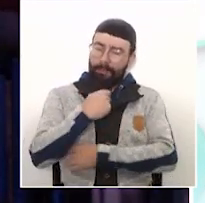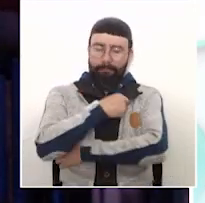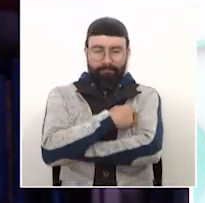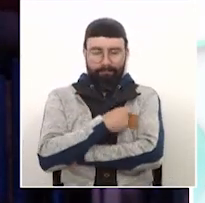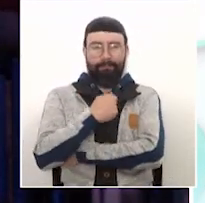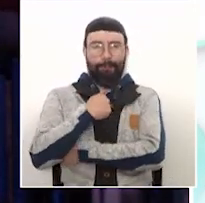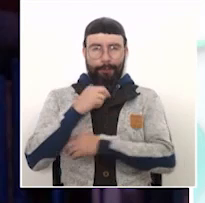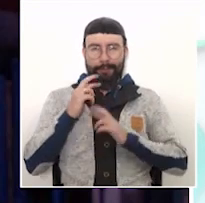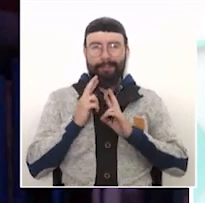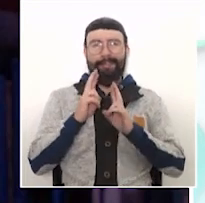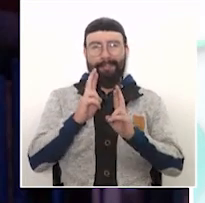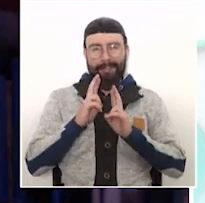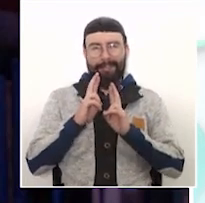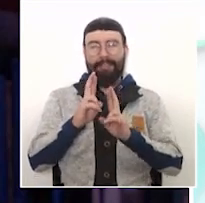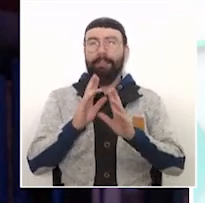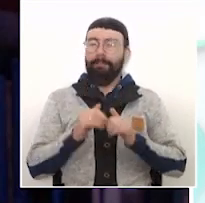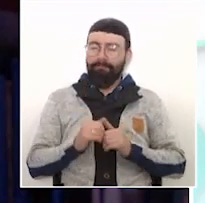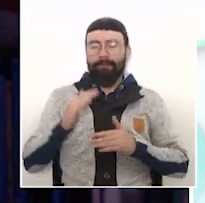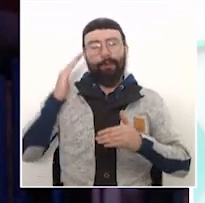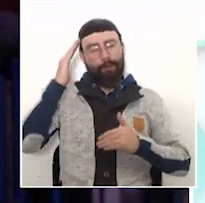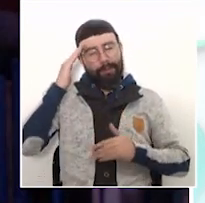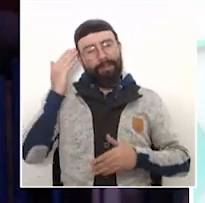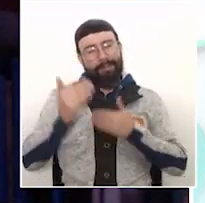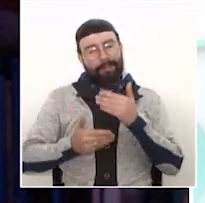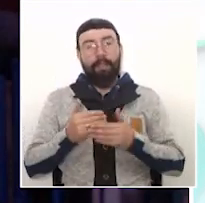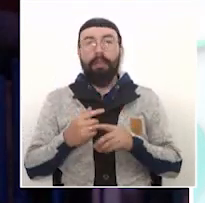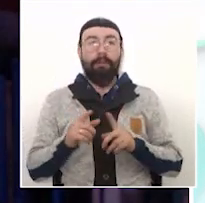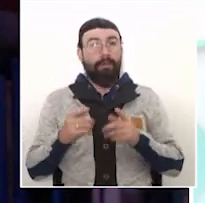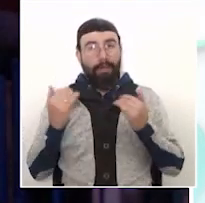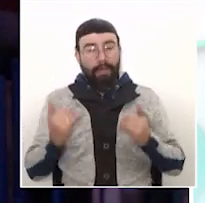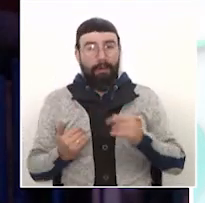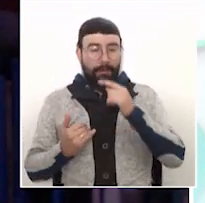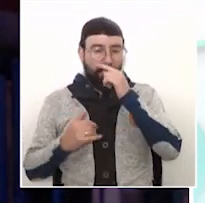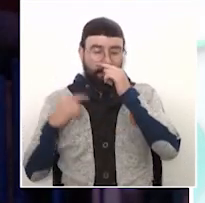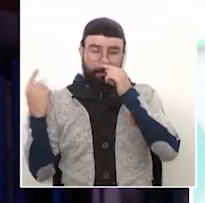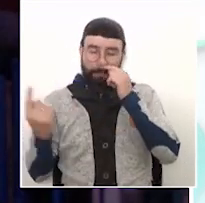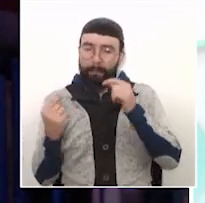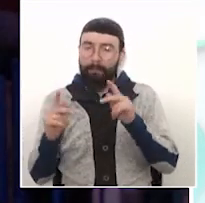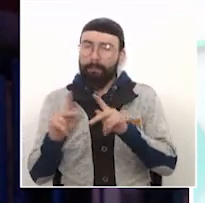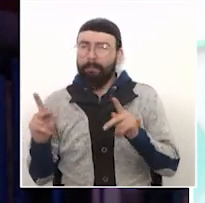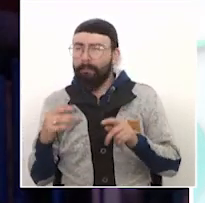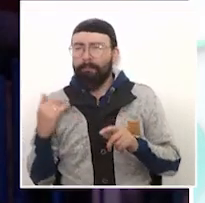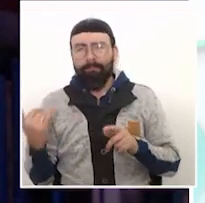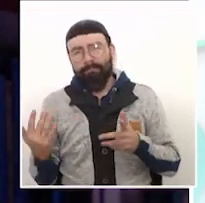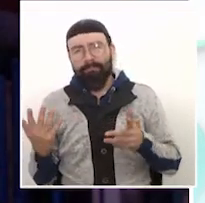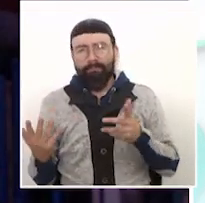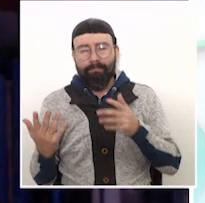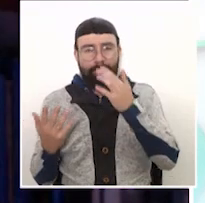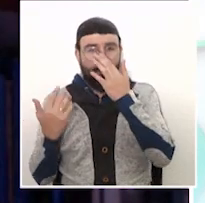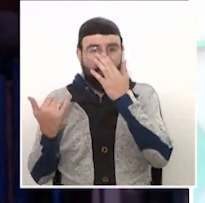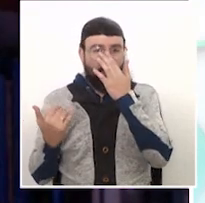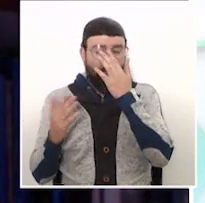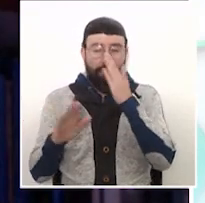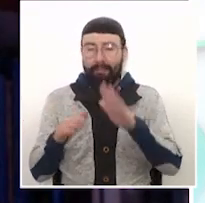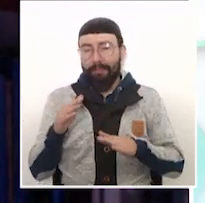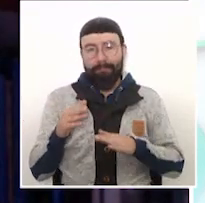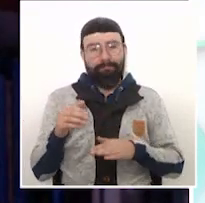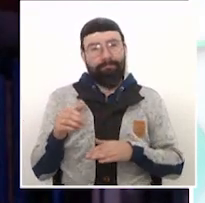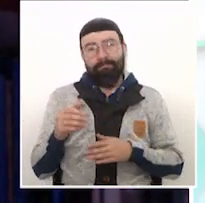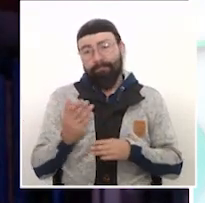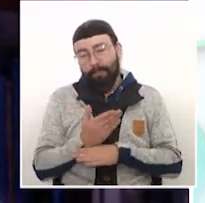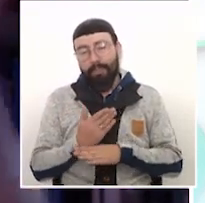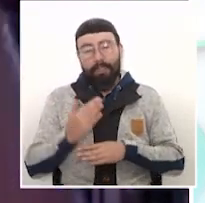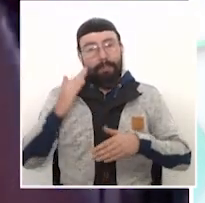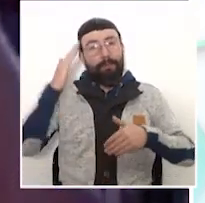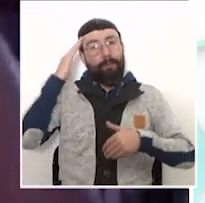conciencia. Lastimosamente, Santiago, los seres humanos tenemos dos maneras de ser conscientes y